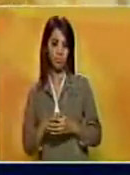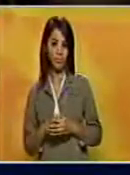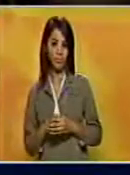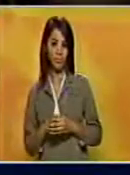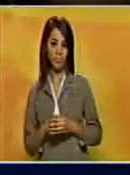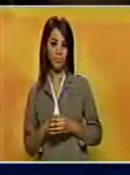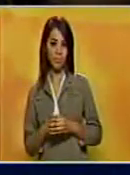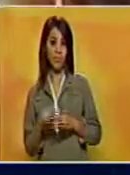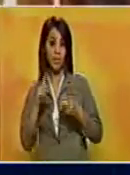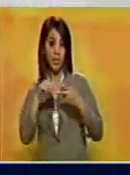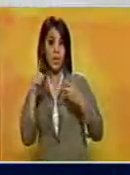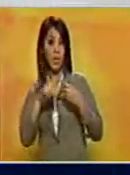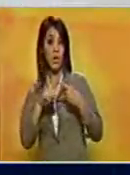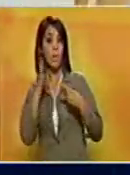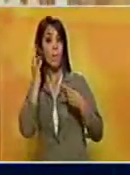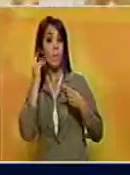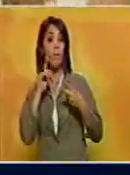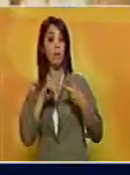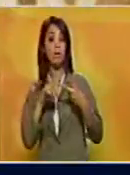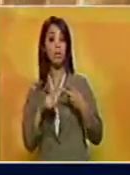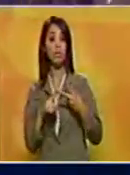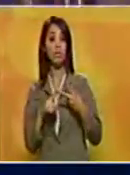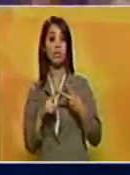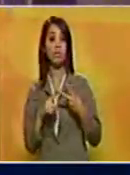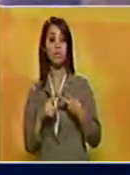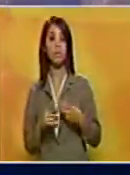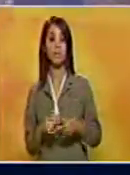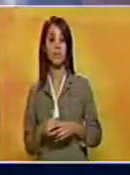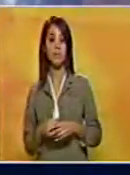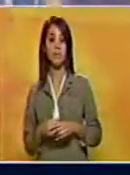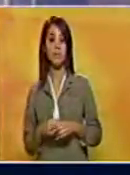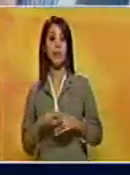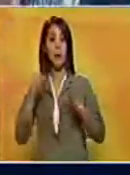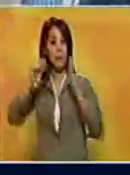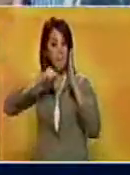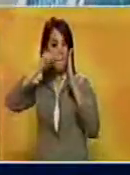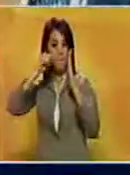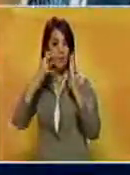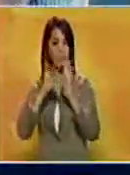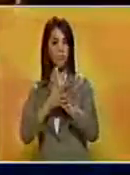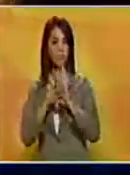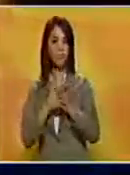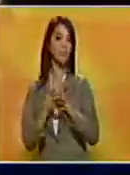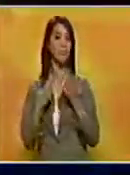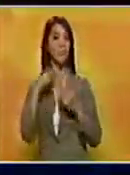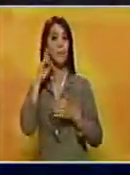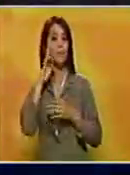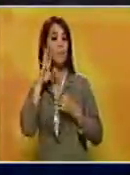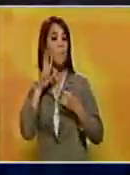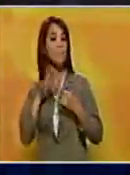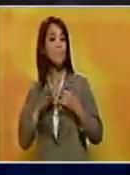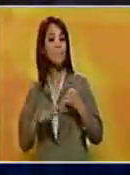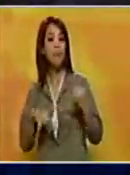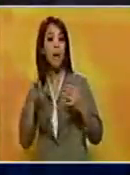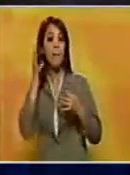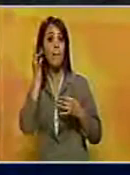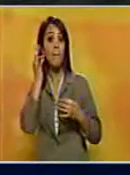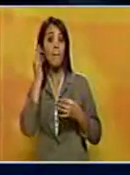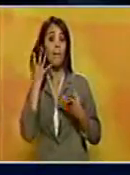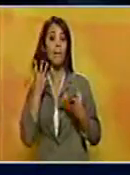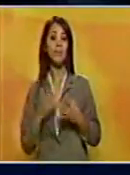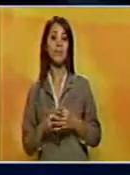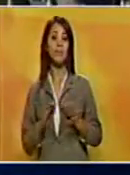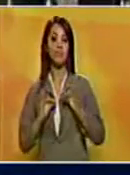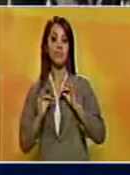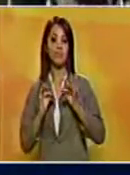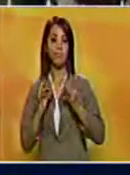con Kylo Ren, la principal amenaza de la Primera Orden. La película ofrece la posibilidad de ver por última vez a la actriz Carrie Fisher en